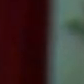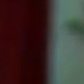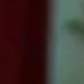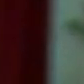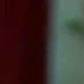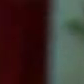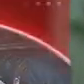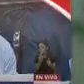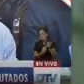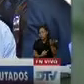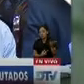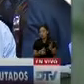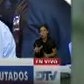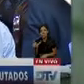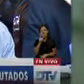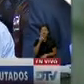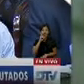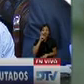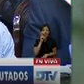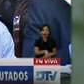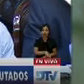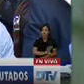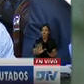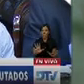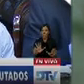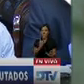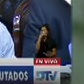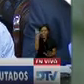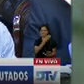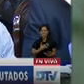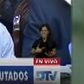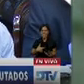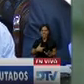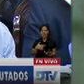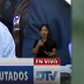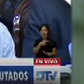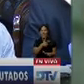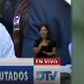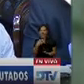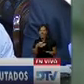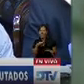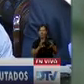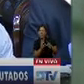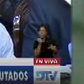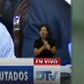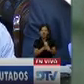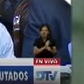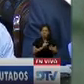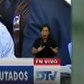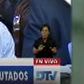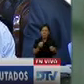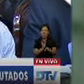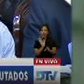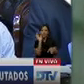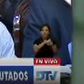decir que un gran esfuerzo aprovecho para decir además que la vacuna es una una parte de la solución la